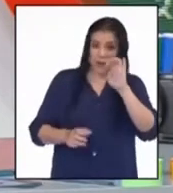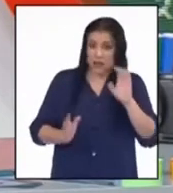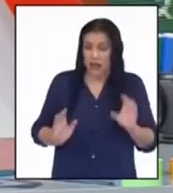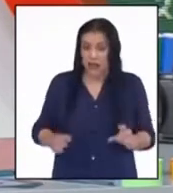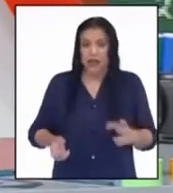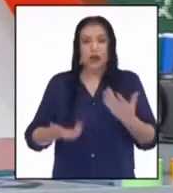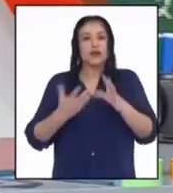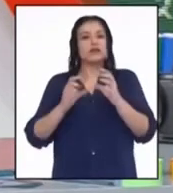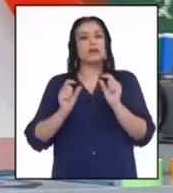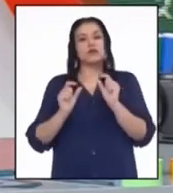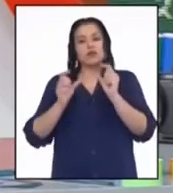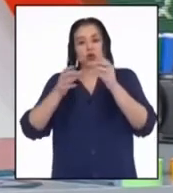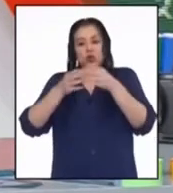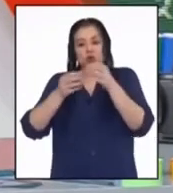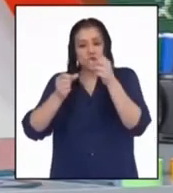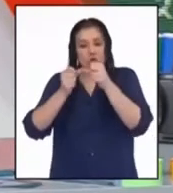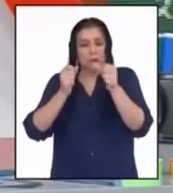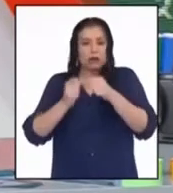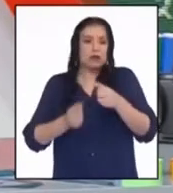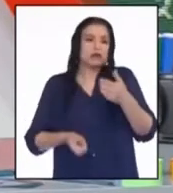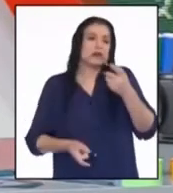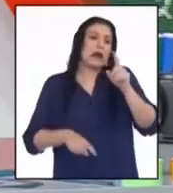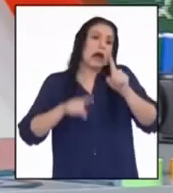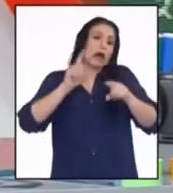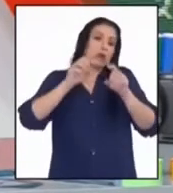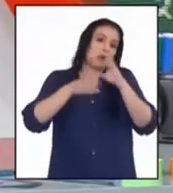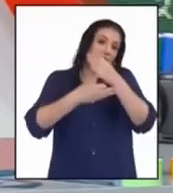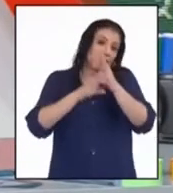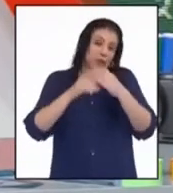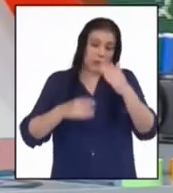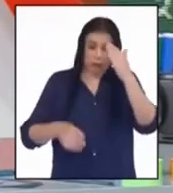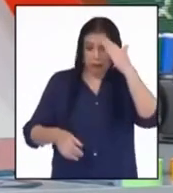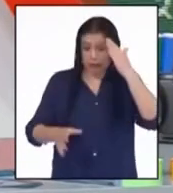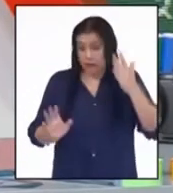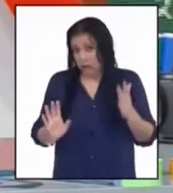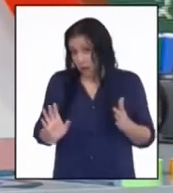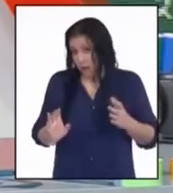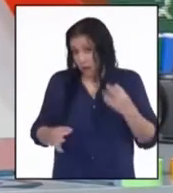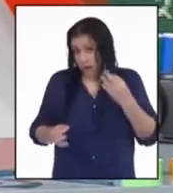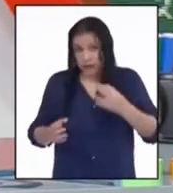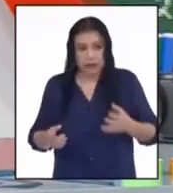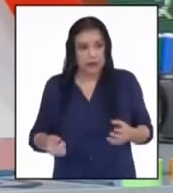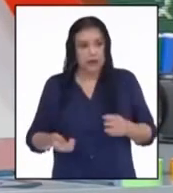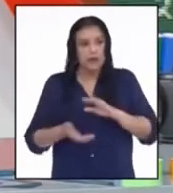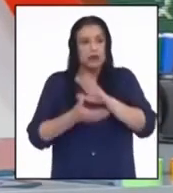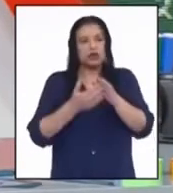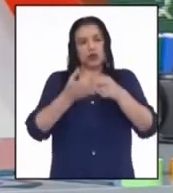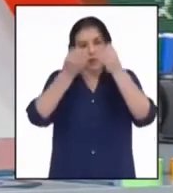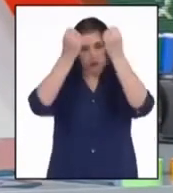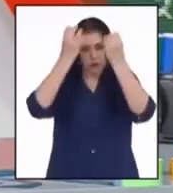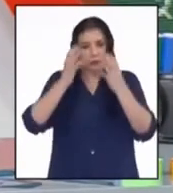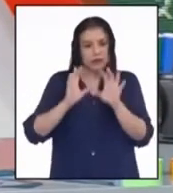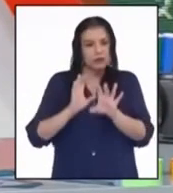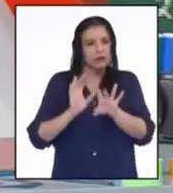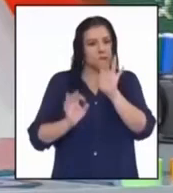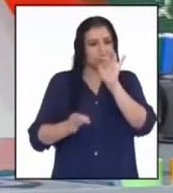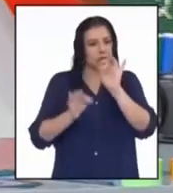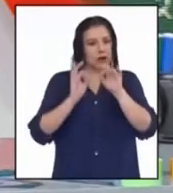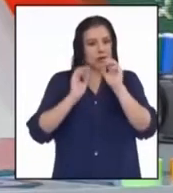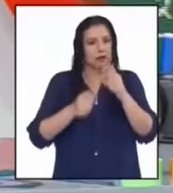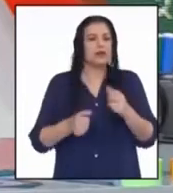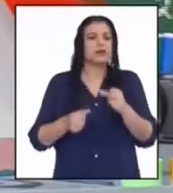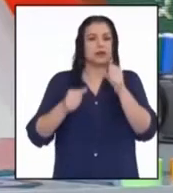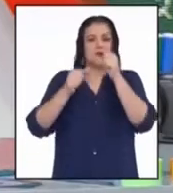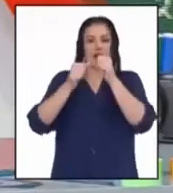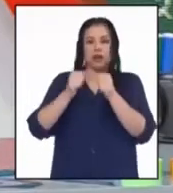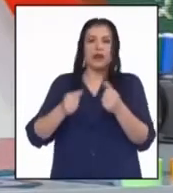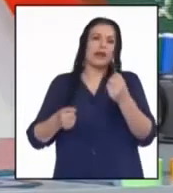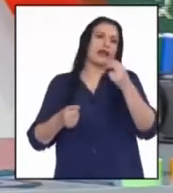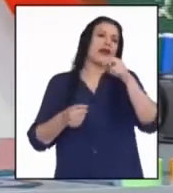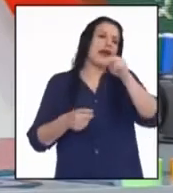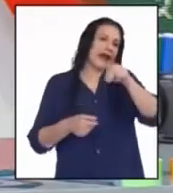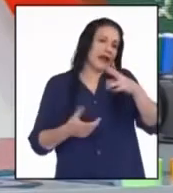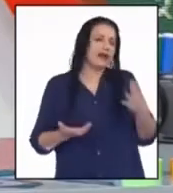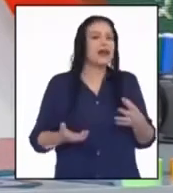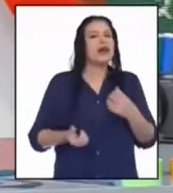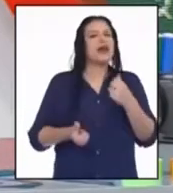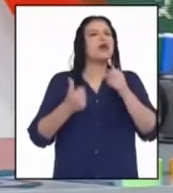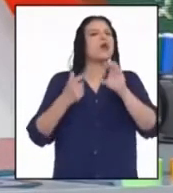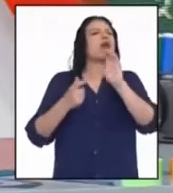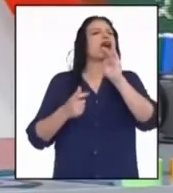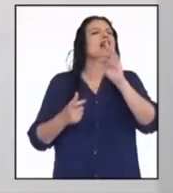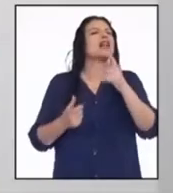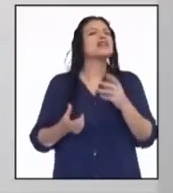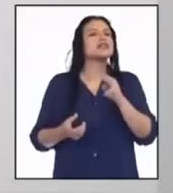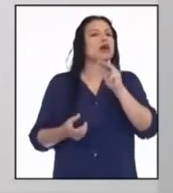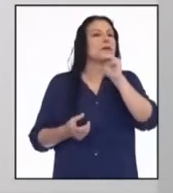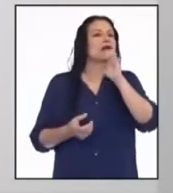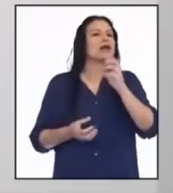trabajando con datos agrupados, me imagino que habrá alguna fórmula para calcularla. La información que hemos encontrado, ese valor n medios y la clase mediana, ¿cómo